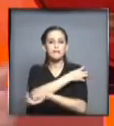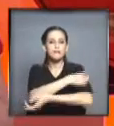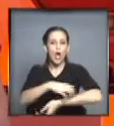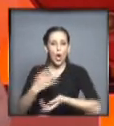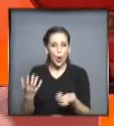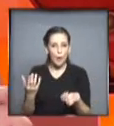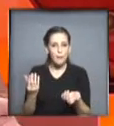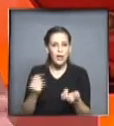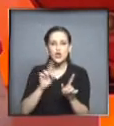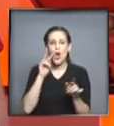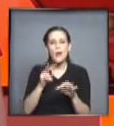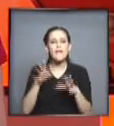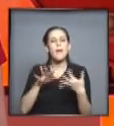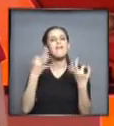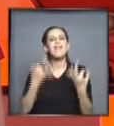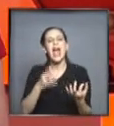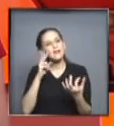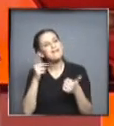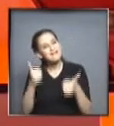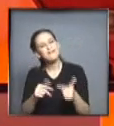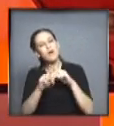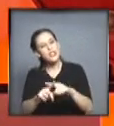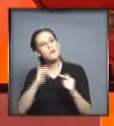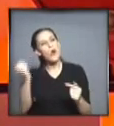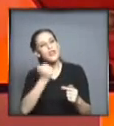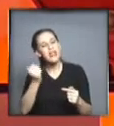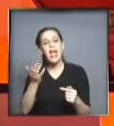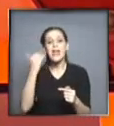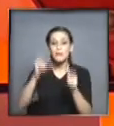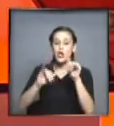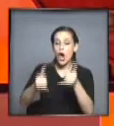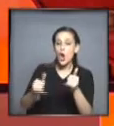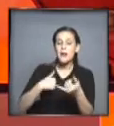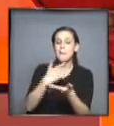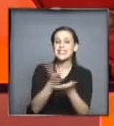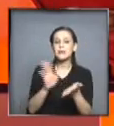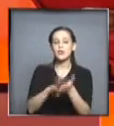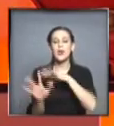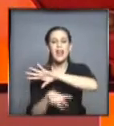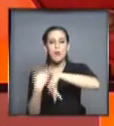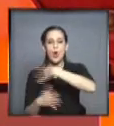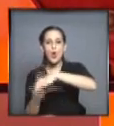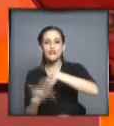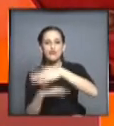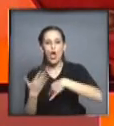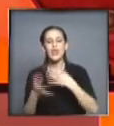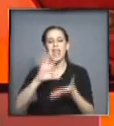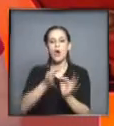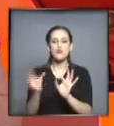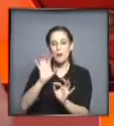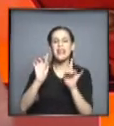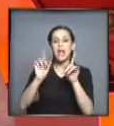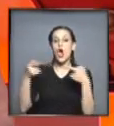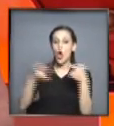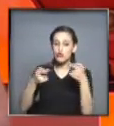vería con buenos ojos la militancia joven. Digamos, los jóvenes participaron de las revoluciones de Europa Oriental para derrocar las dictaduras autoritarias del comunismo y